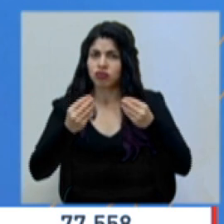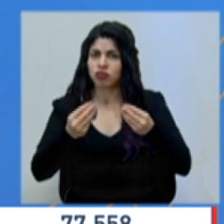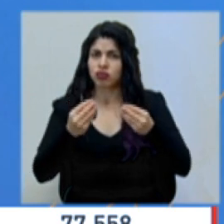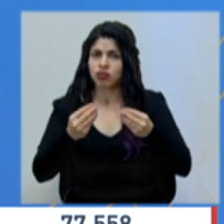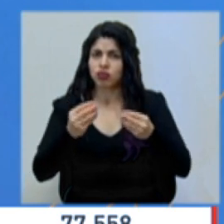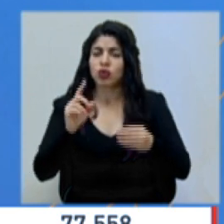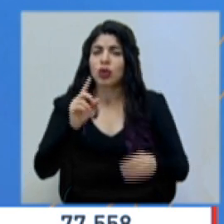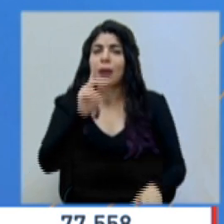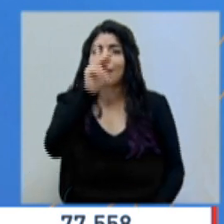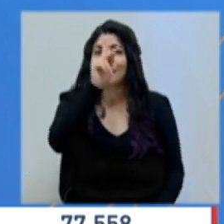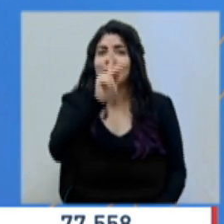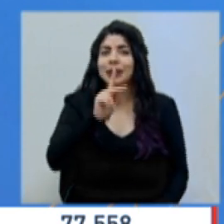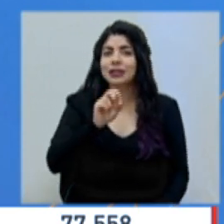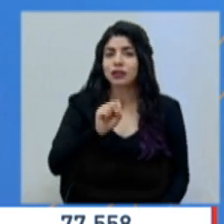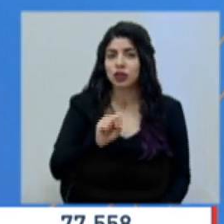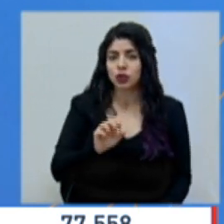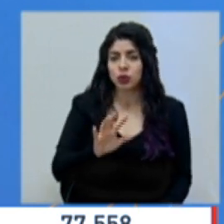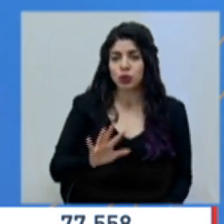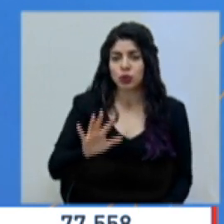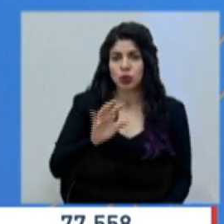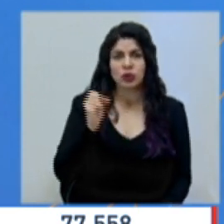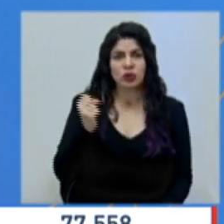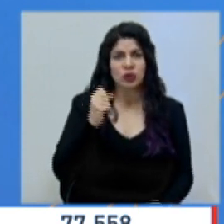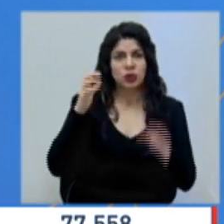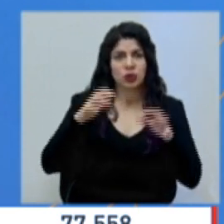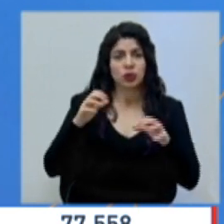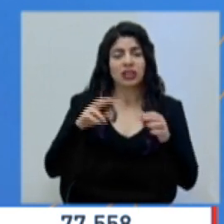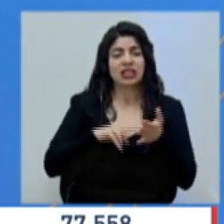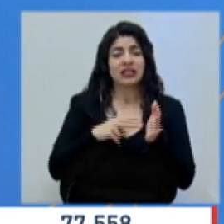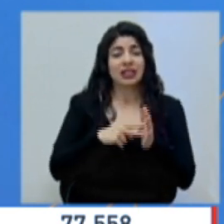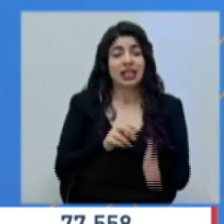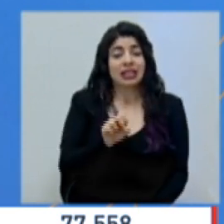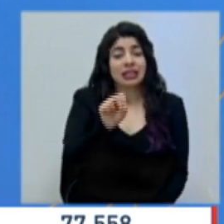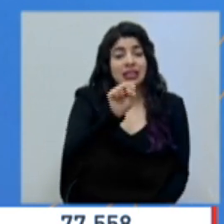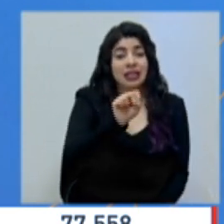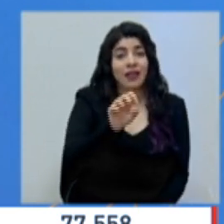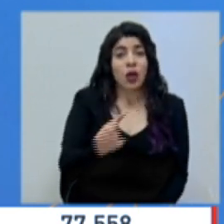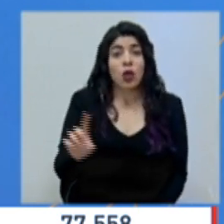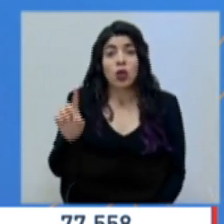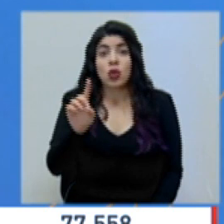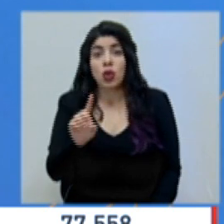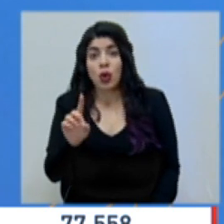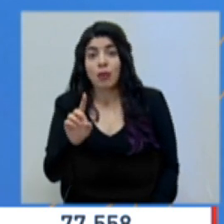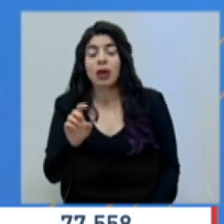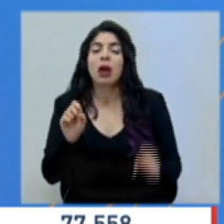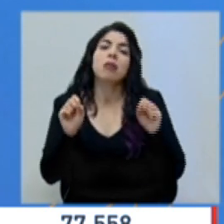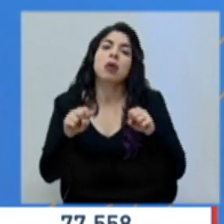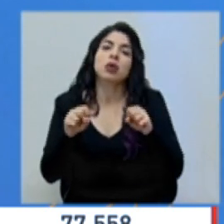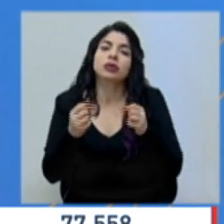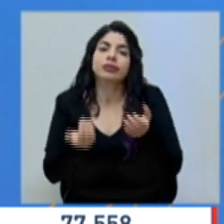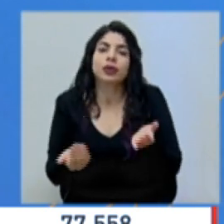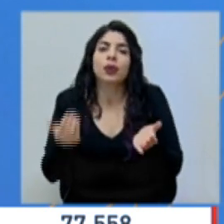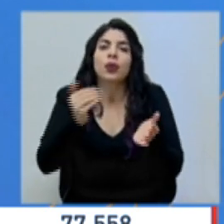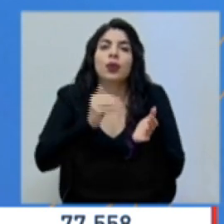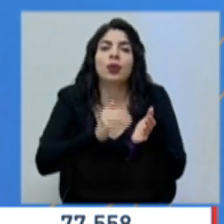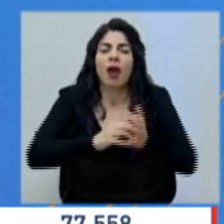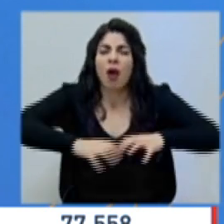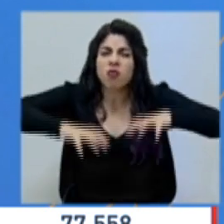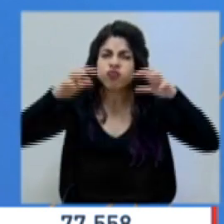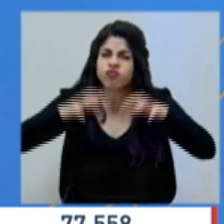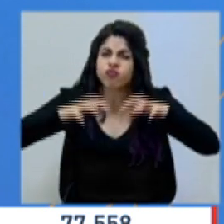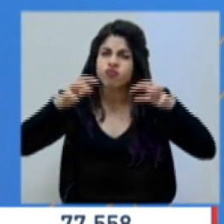para el Pacífico Sur, así que prevemos que tanto sábado como domingo volvamos a tener